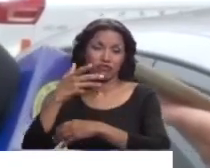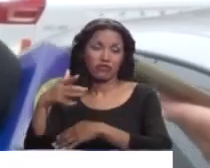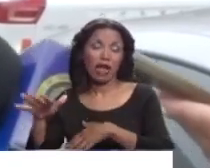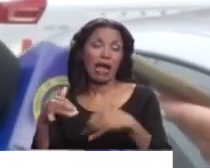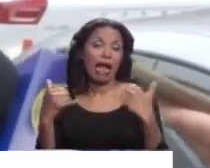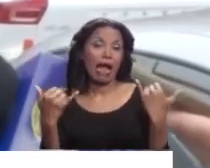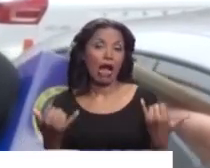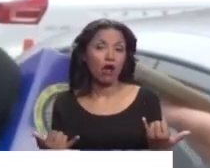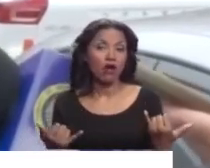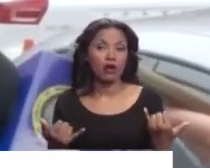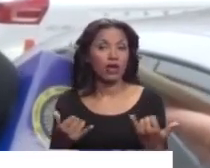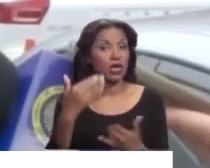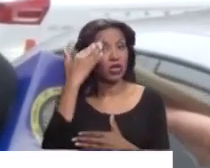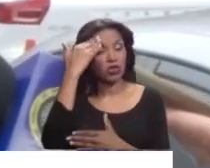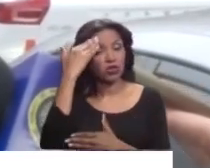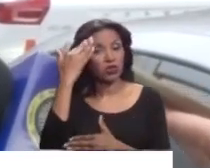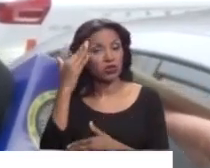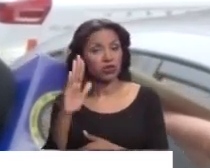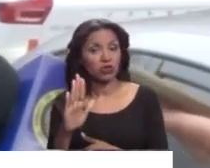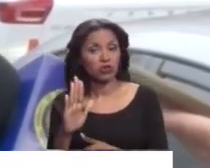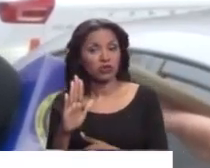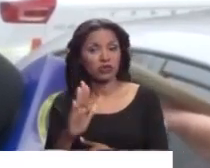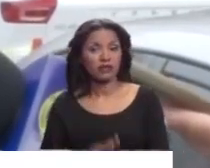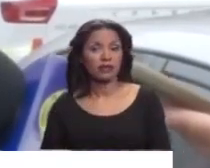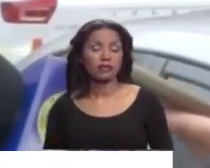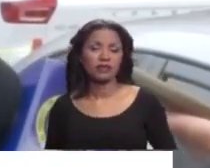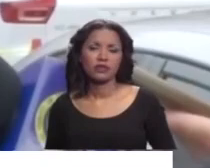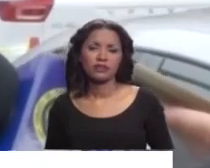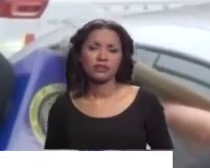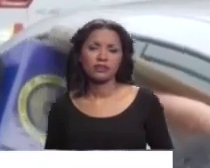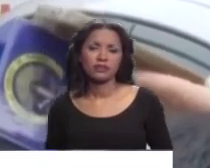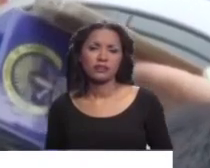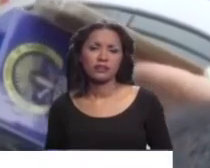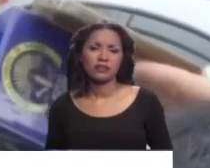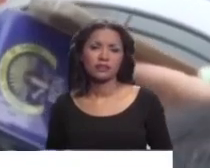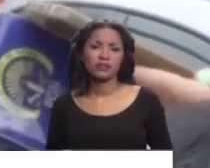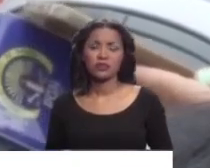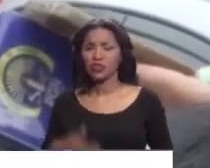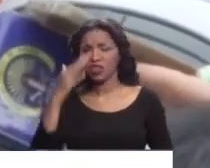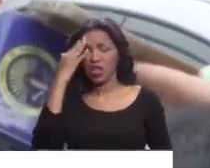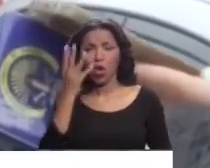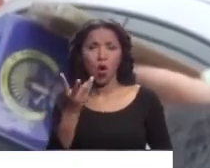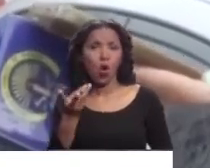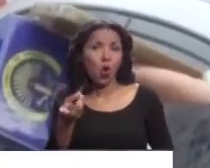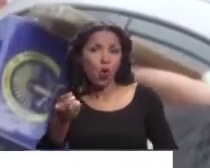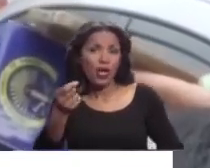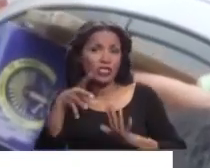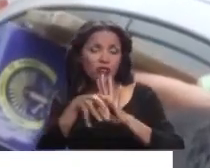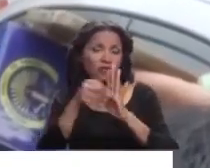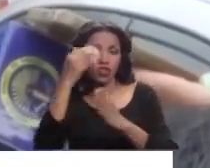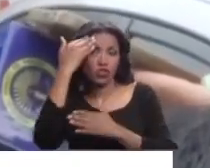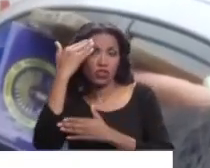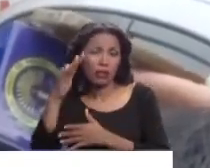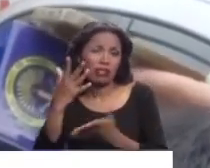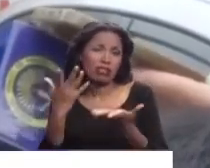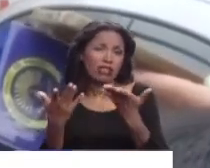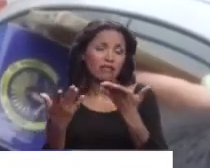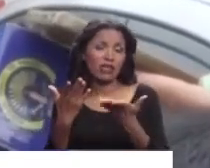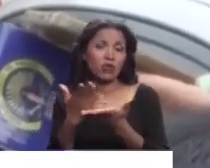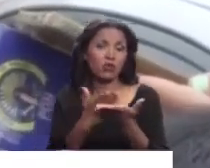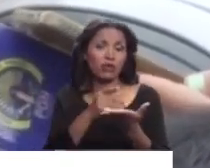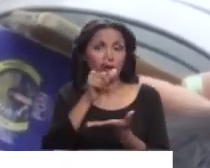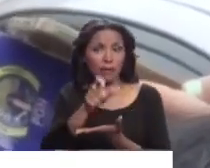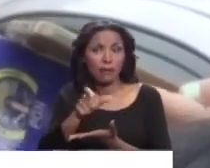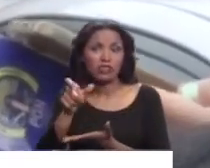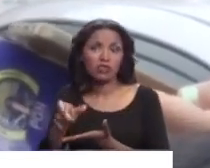el momento desconocemos la cuantía de lo que han sido robados. Tenemos referencia de que algunos clientes también